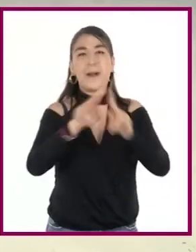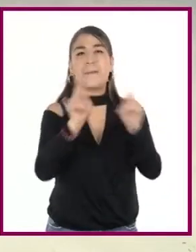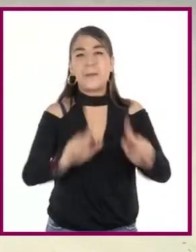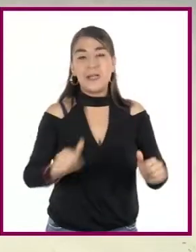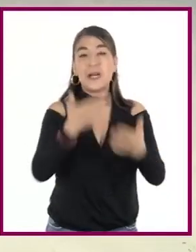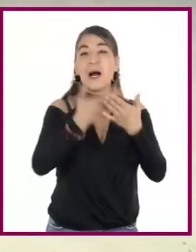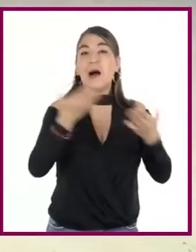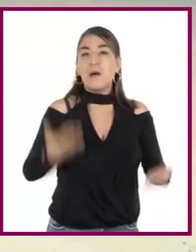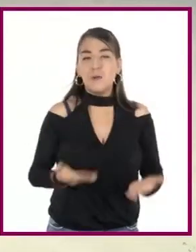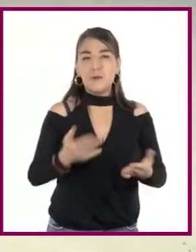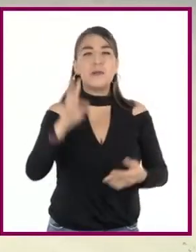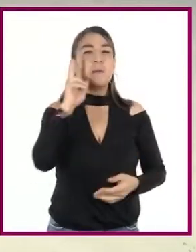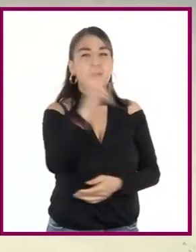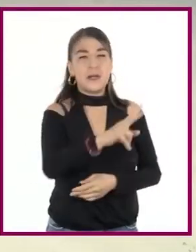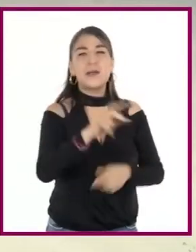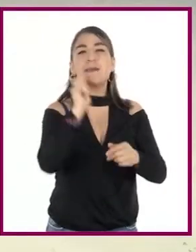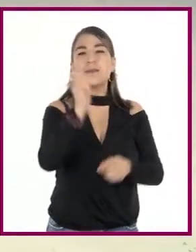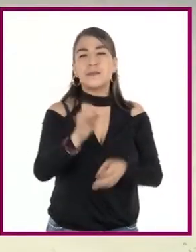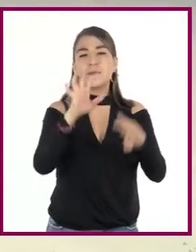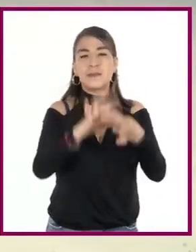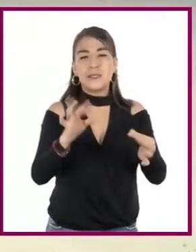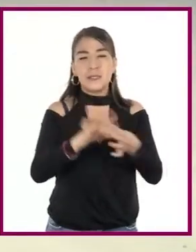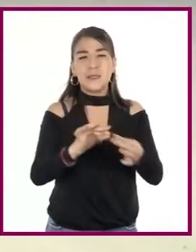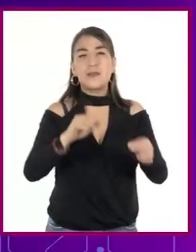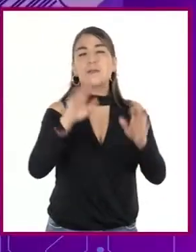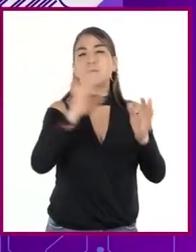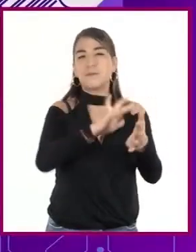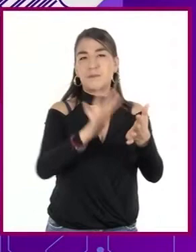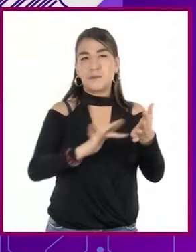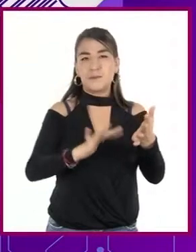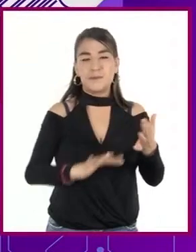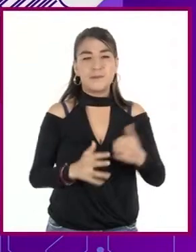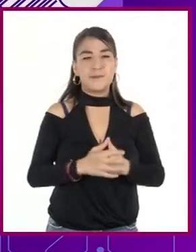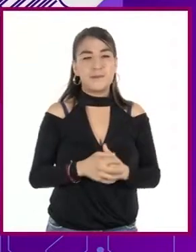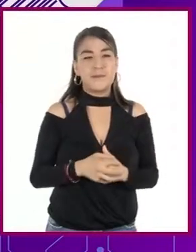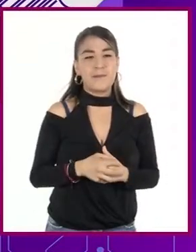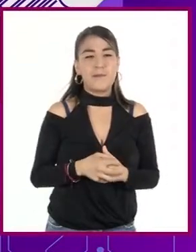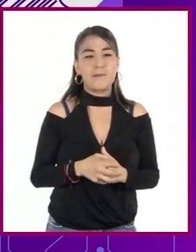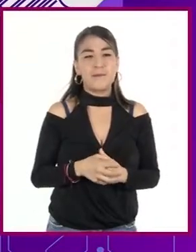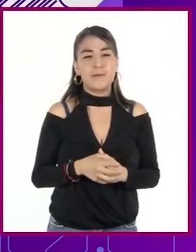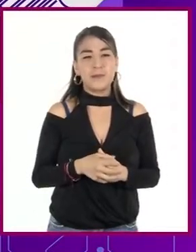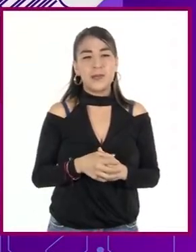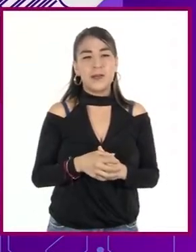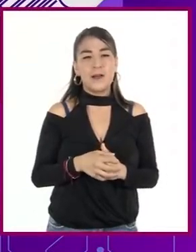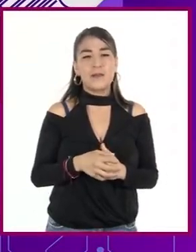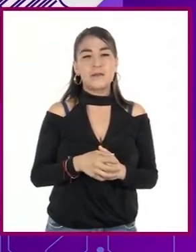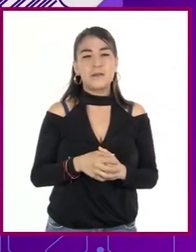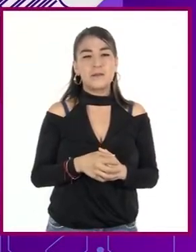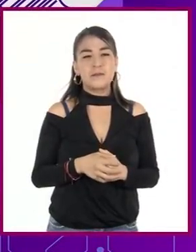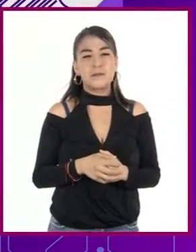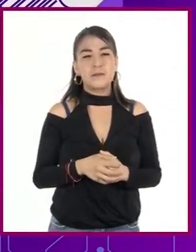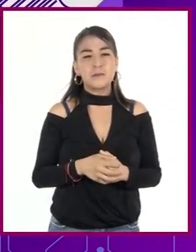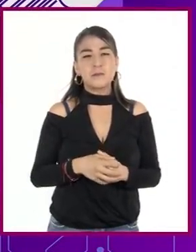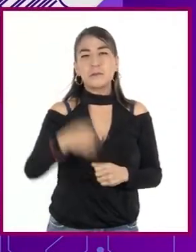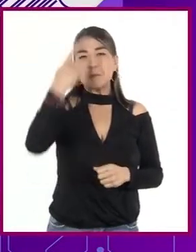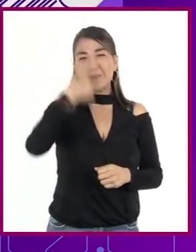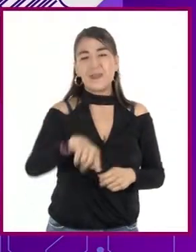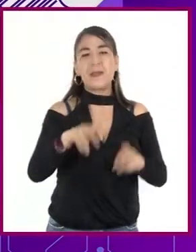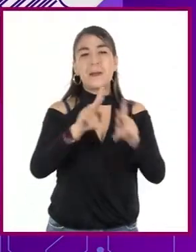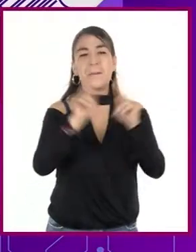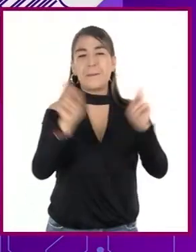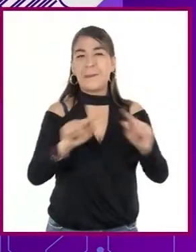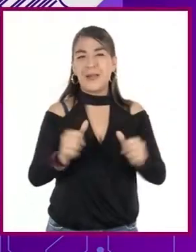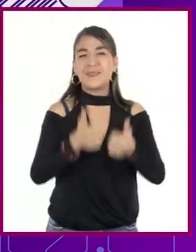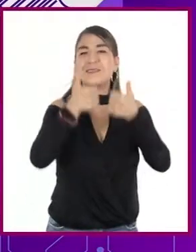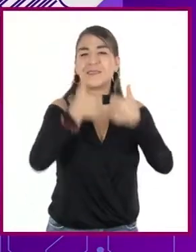Ahora escuchemos y atendamos el siguiente texto. Para que la paz se quede, Carlos Sotelo,